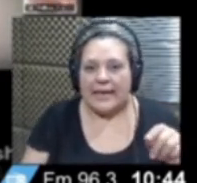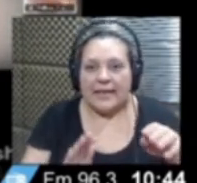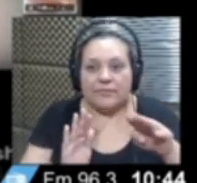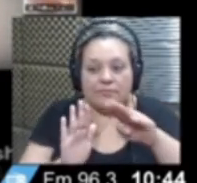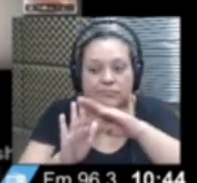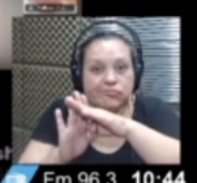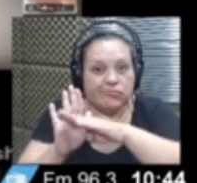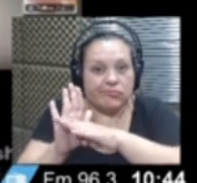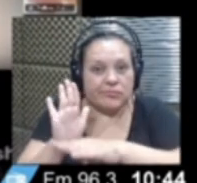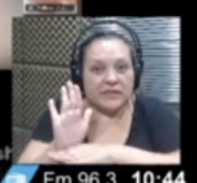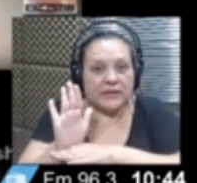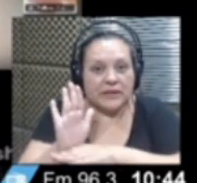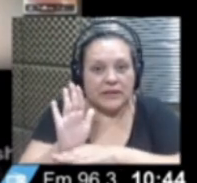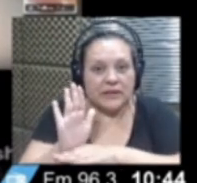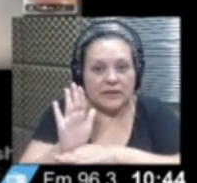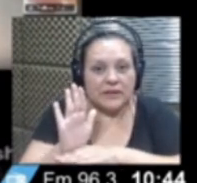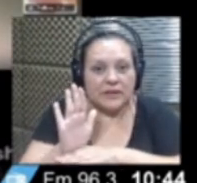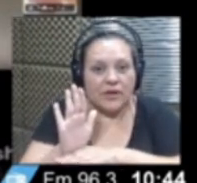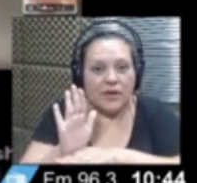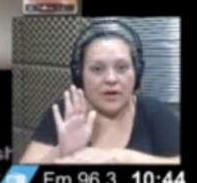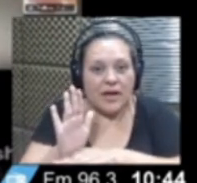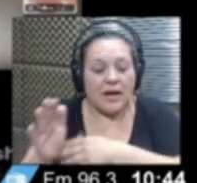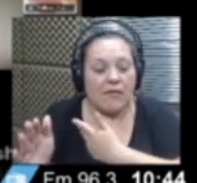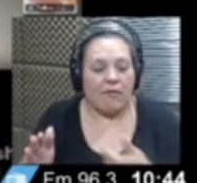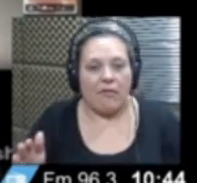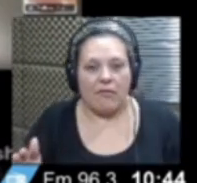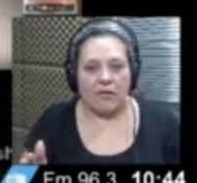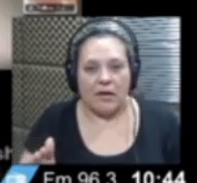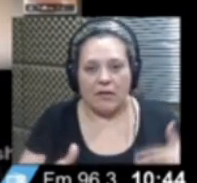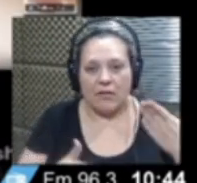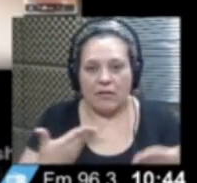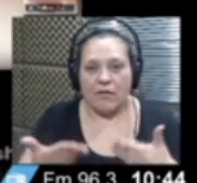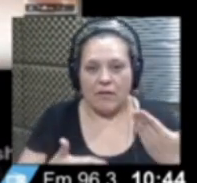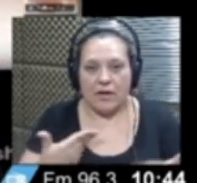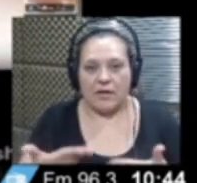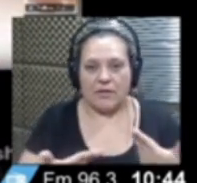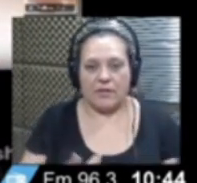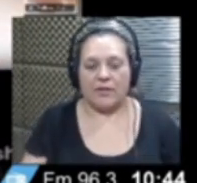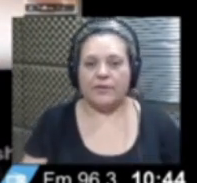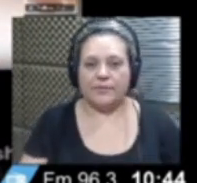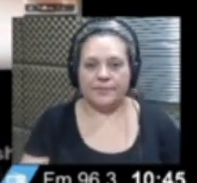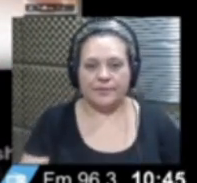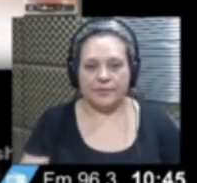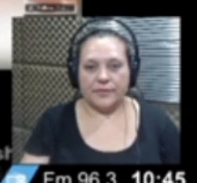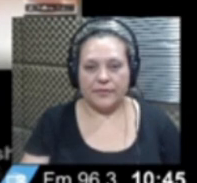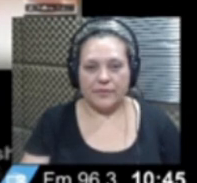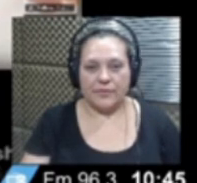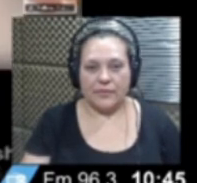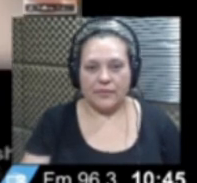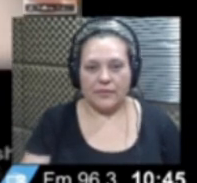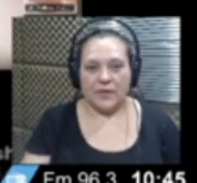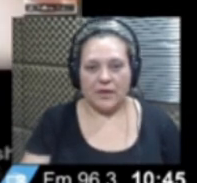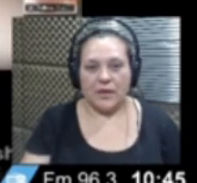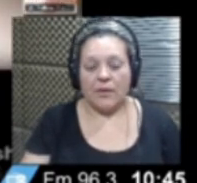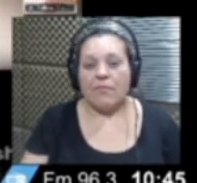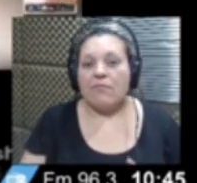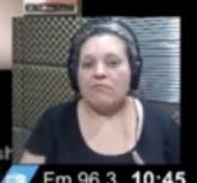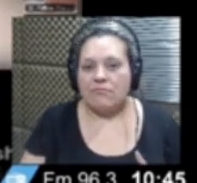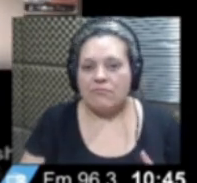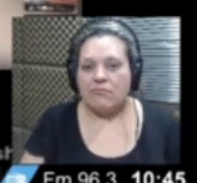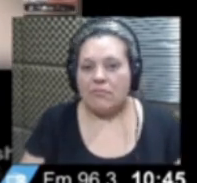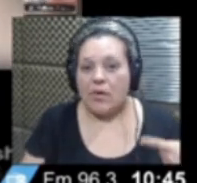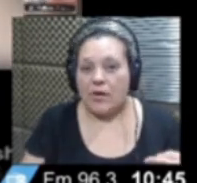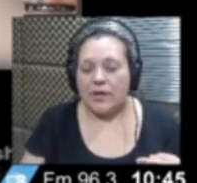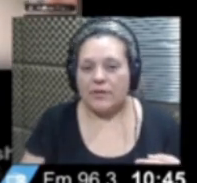afrodescendientes que pertenecen al Estado, y no ha sido puntualizado en San Juan. Es por lo que también nosotros venimos luchando